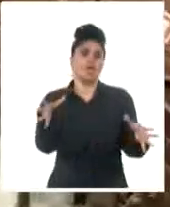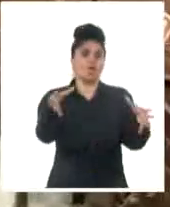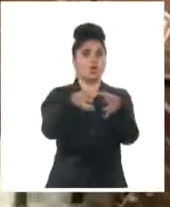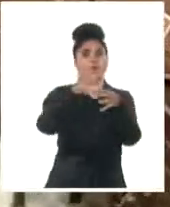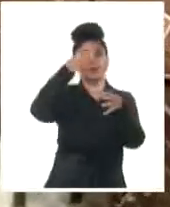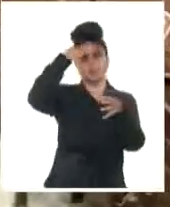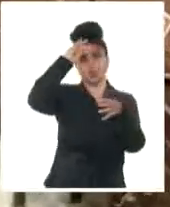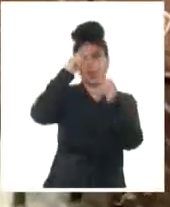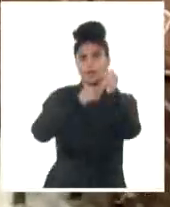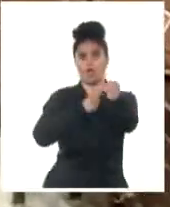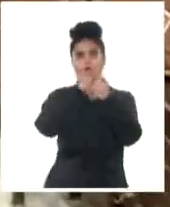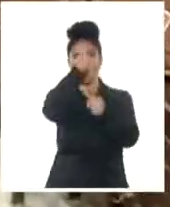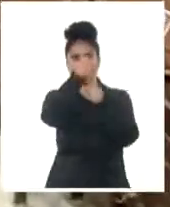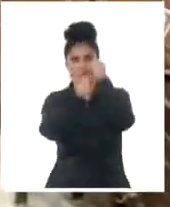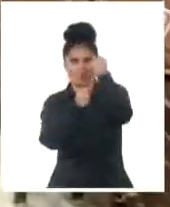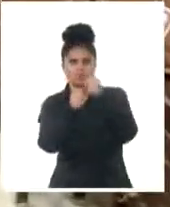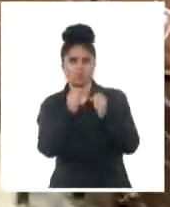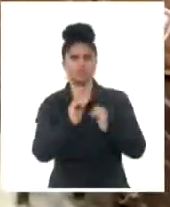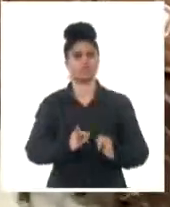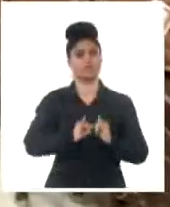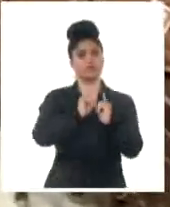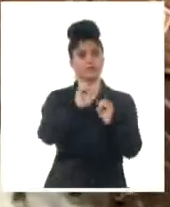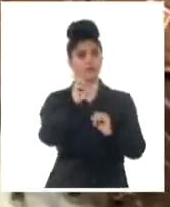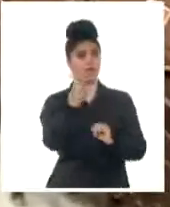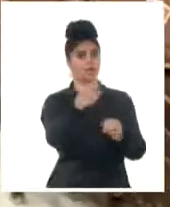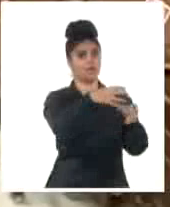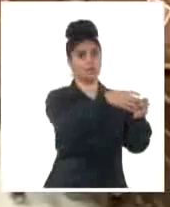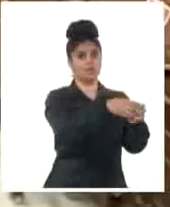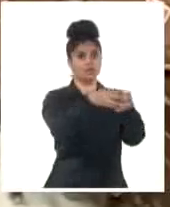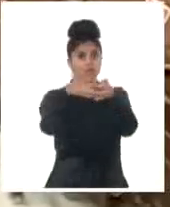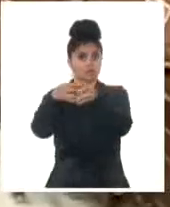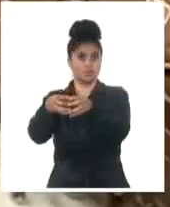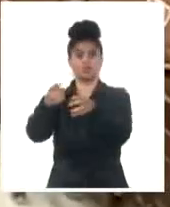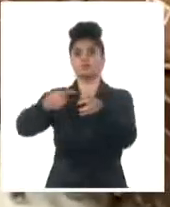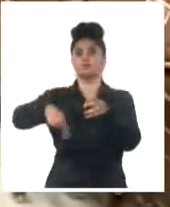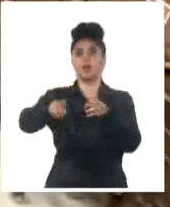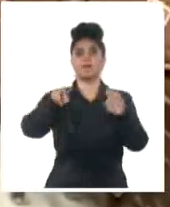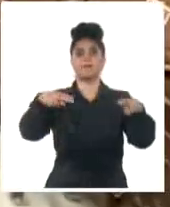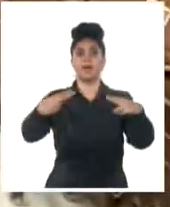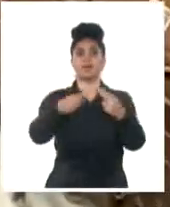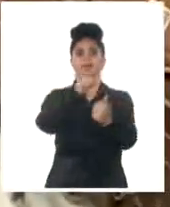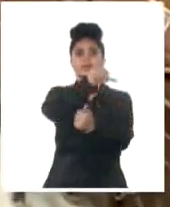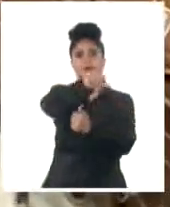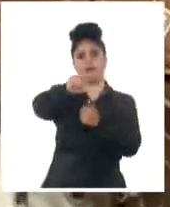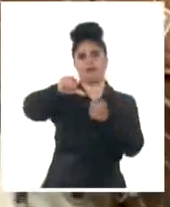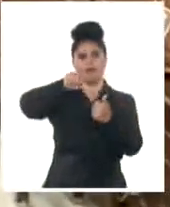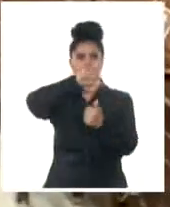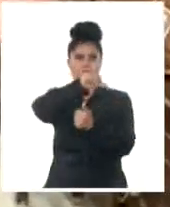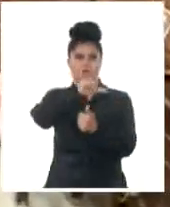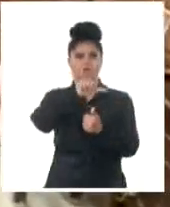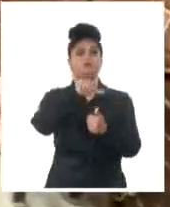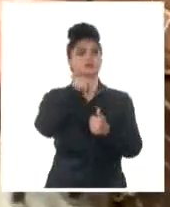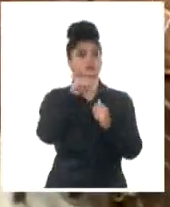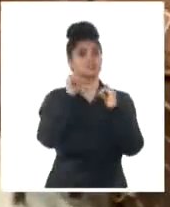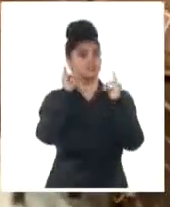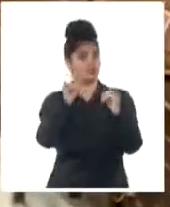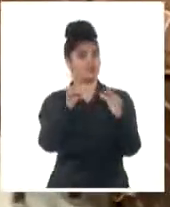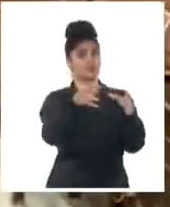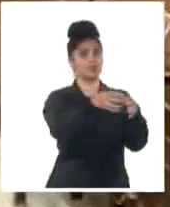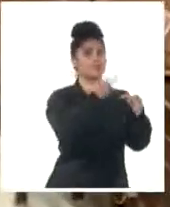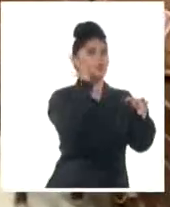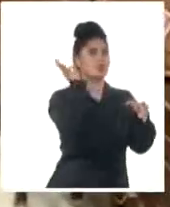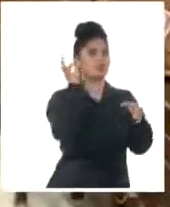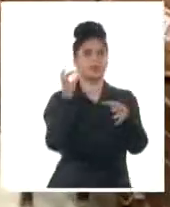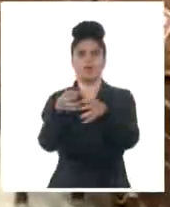se anunciaron los dos equipos que nos van a representar en los Juegos Centroamericanos y del Caribe, el conjunto femenino y